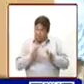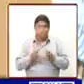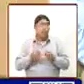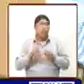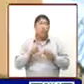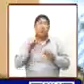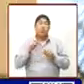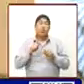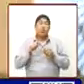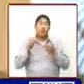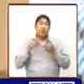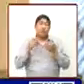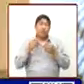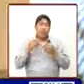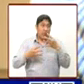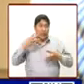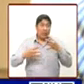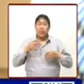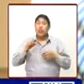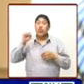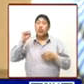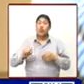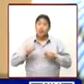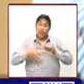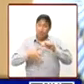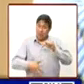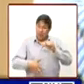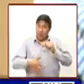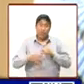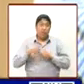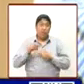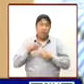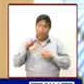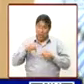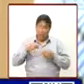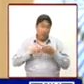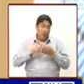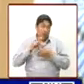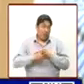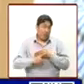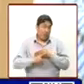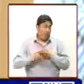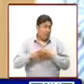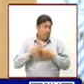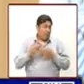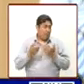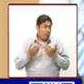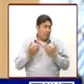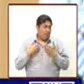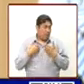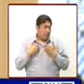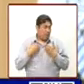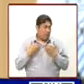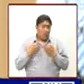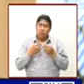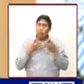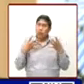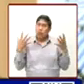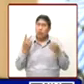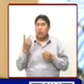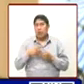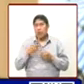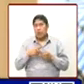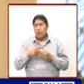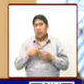pensando en el sudamericano, ¿no? Que va a ser en noviembre aquí, que esperemos tener una gran